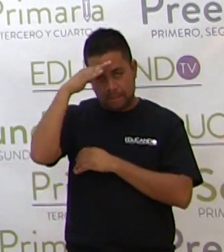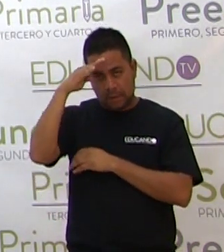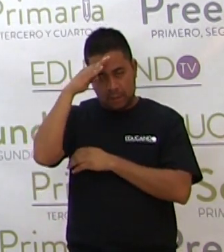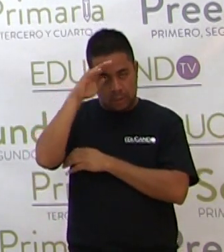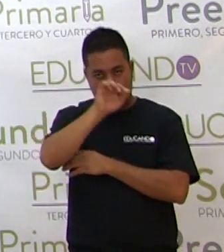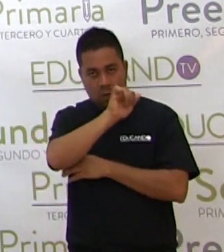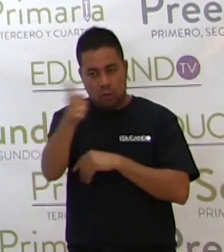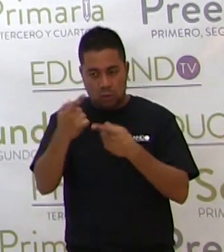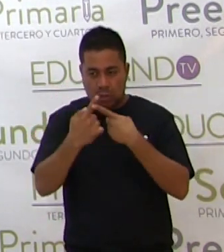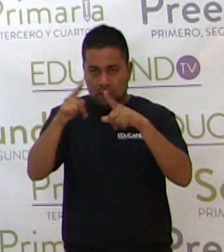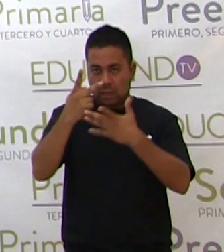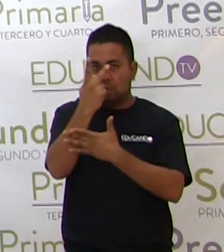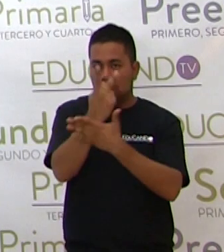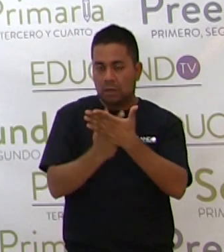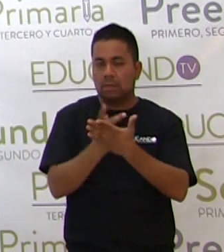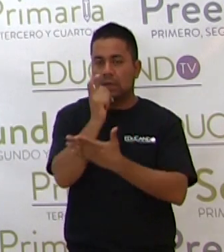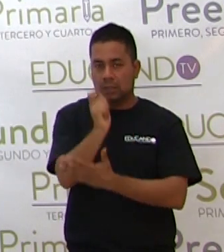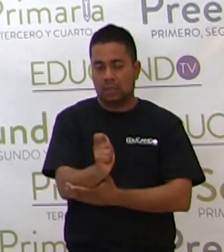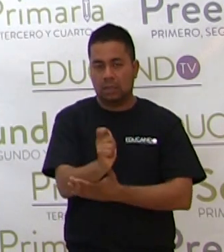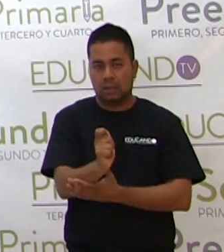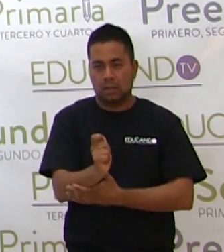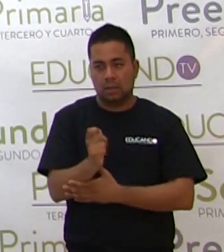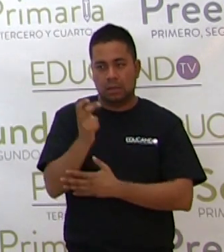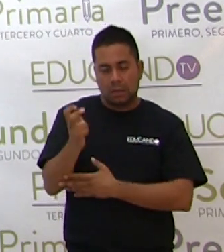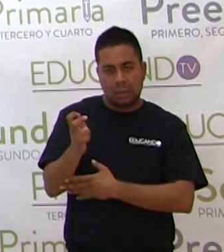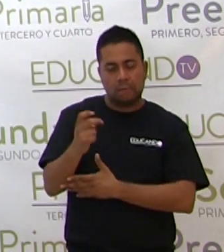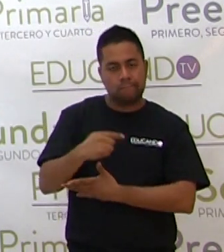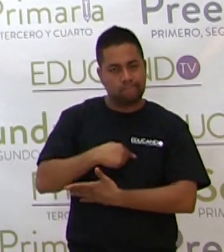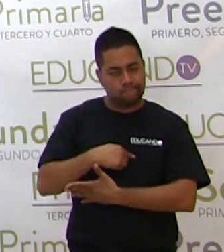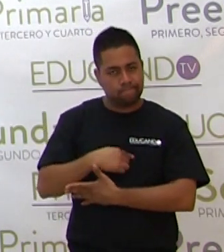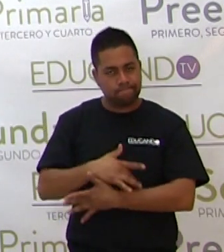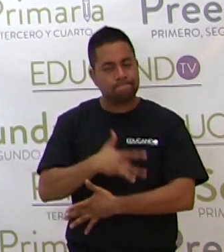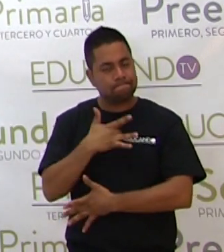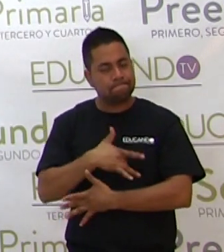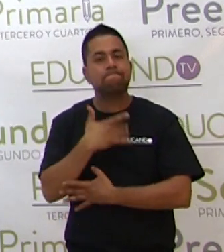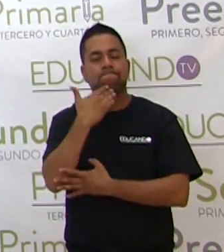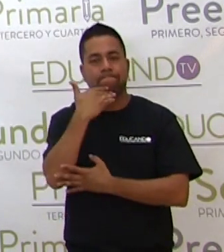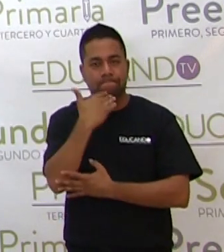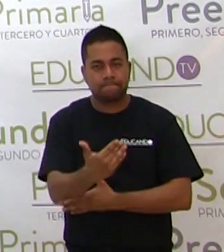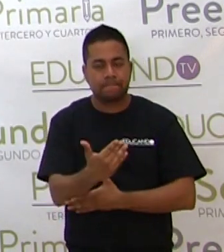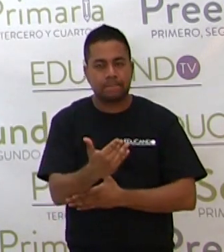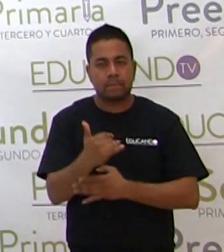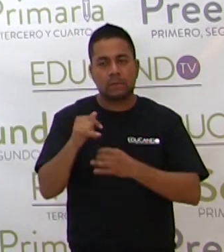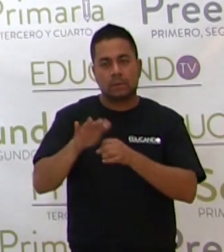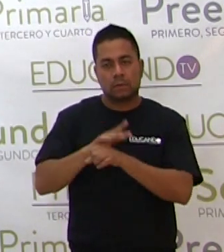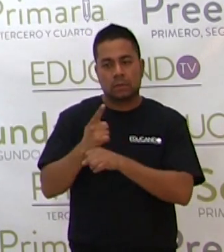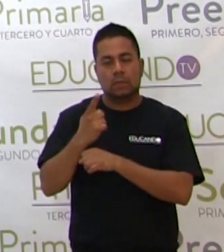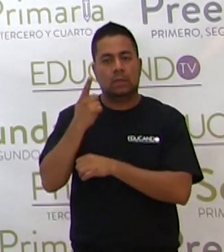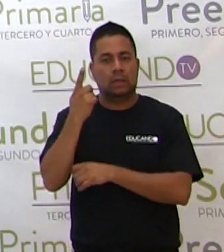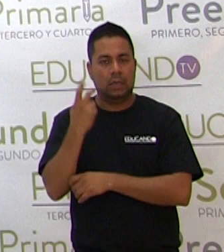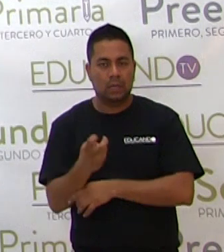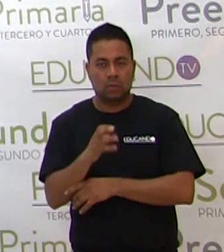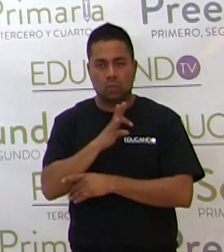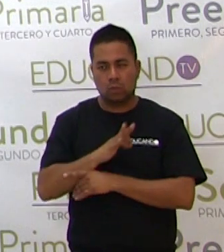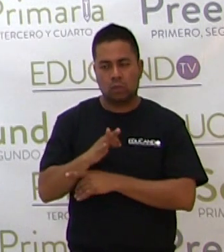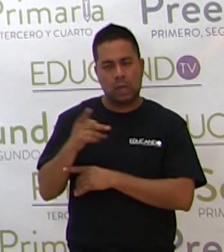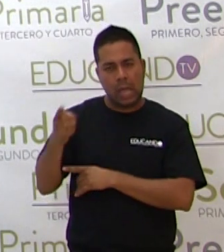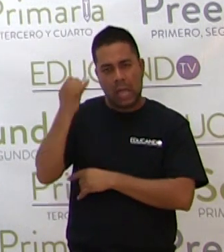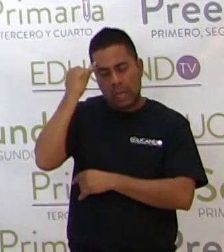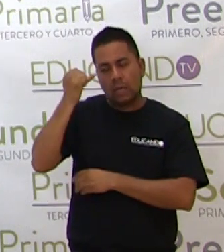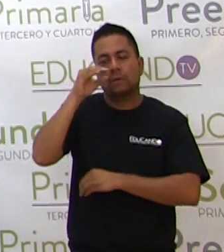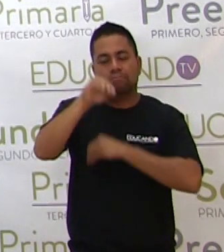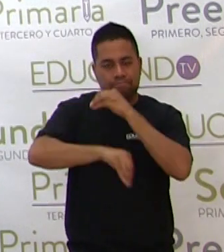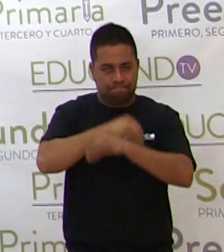tipo de programa eso me gustaría mucho porque eso ya quiere decir que vamos construyendo la